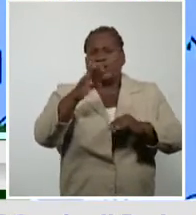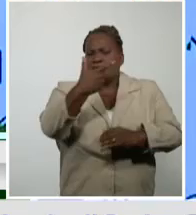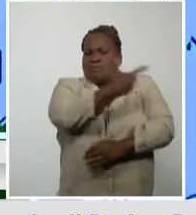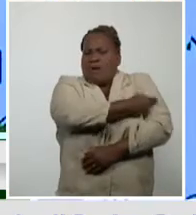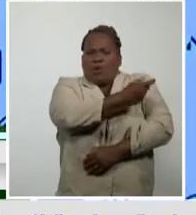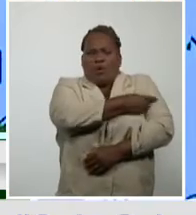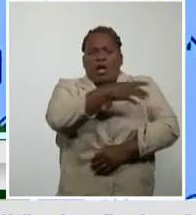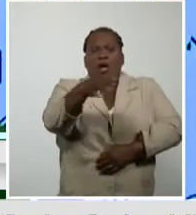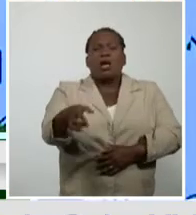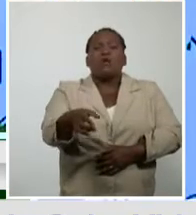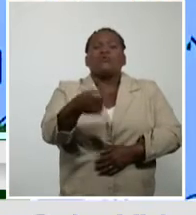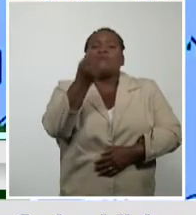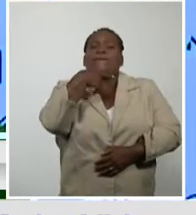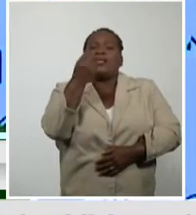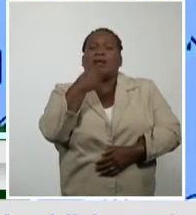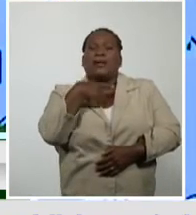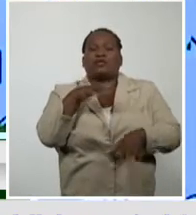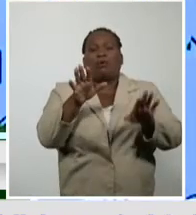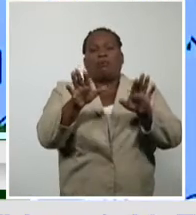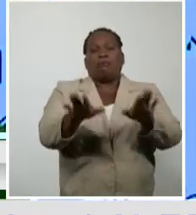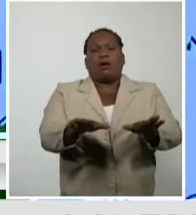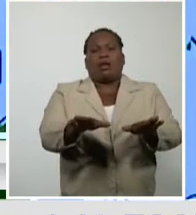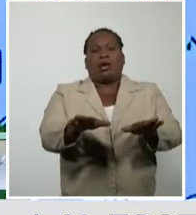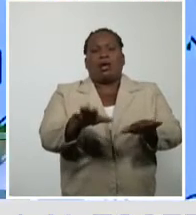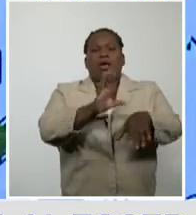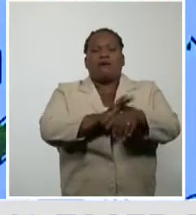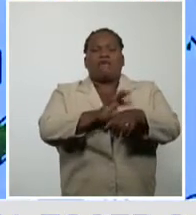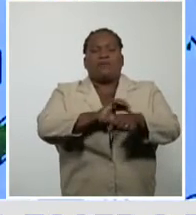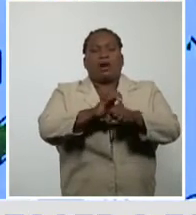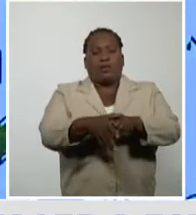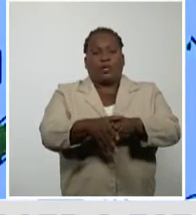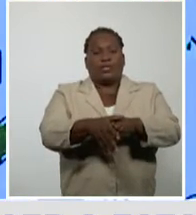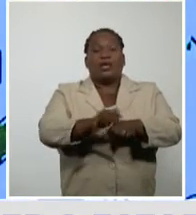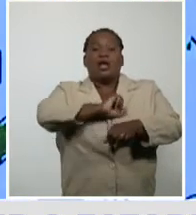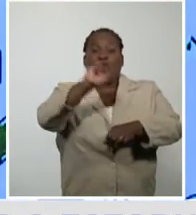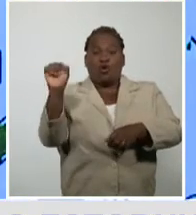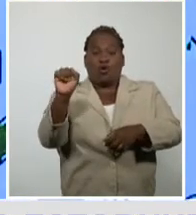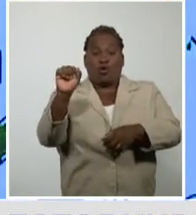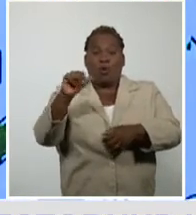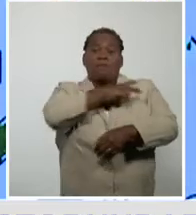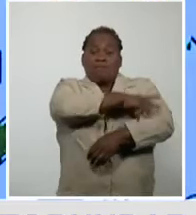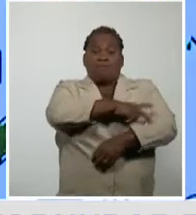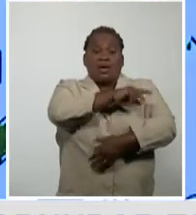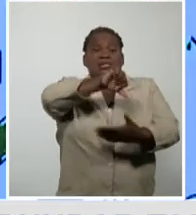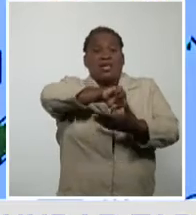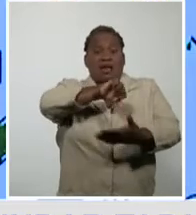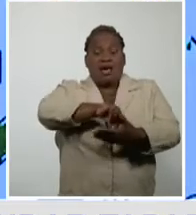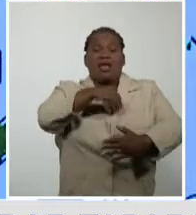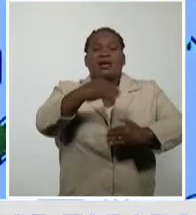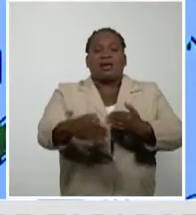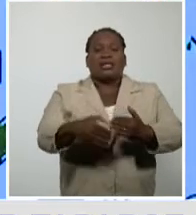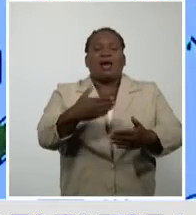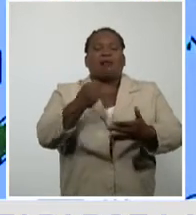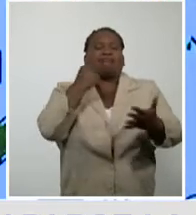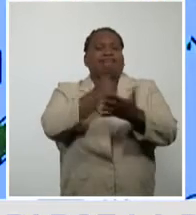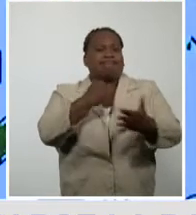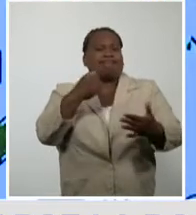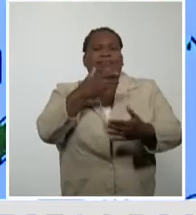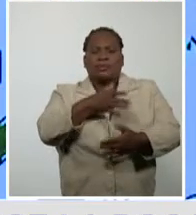medicamento que neutraliza el COVID, logrado por Israel y que, según información, está en fase de patentar para